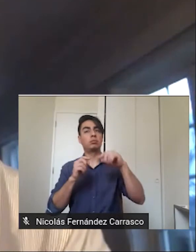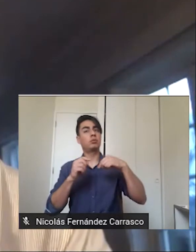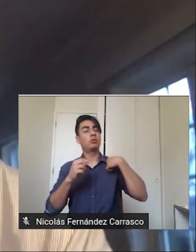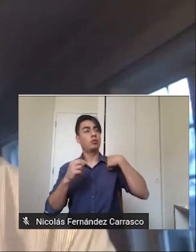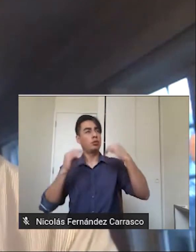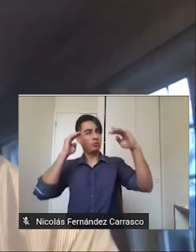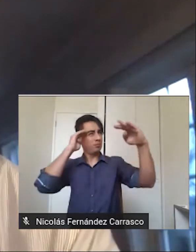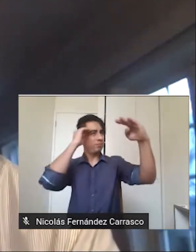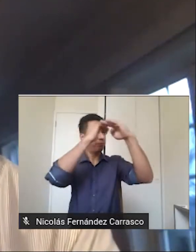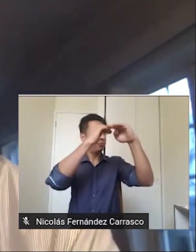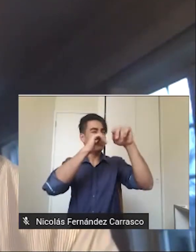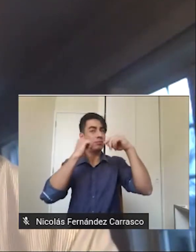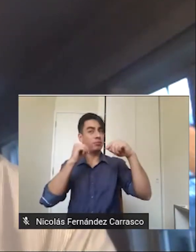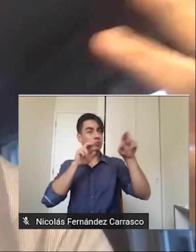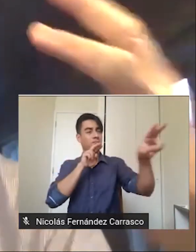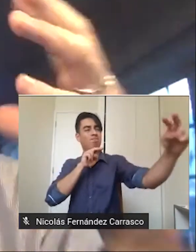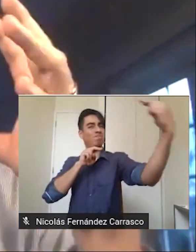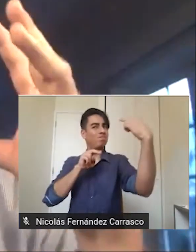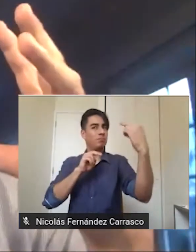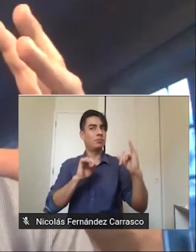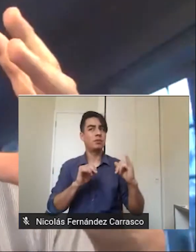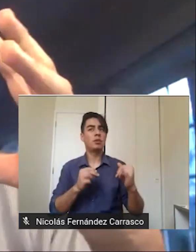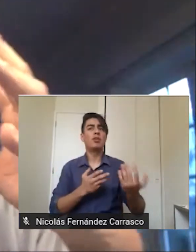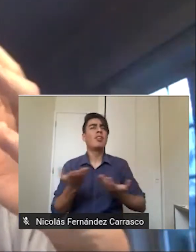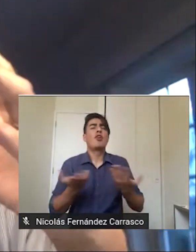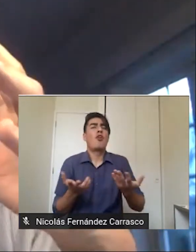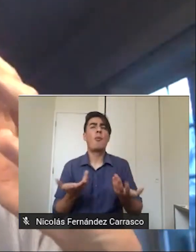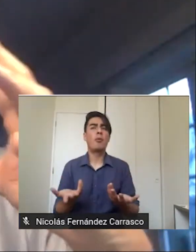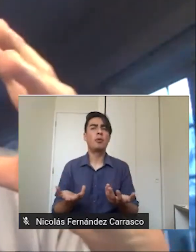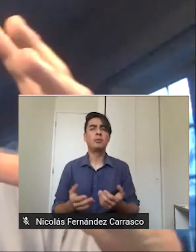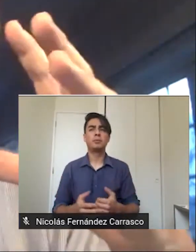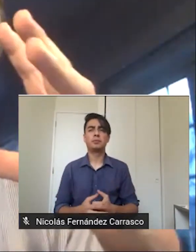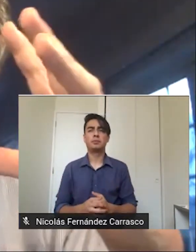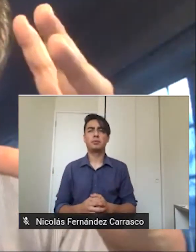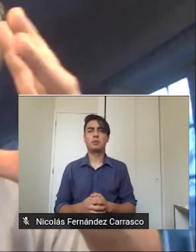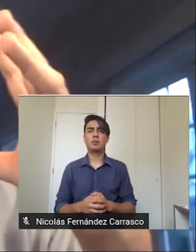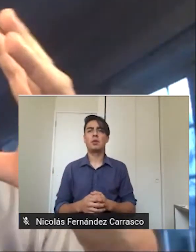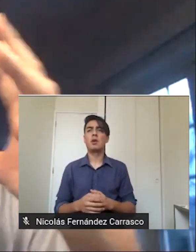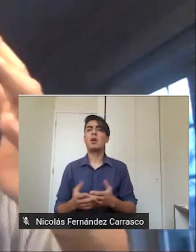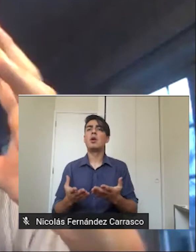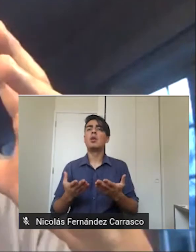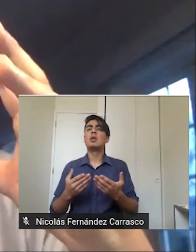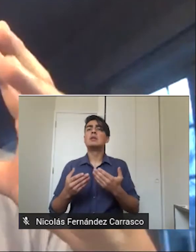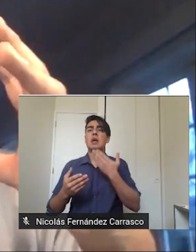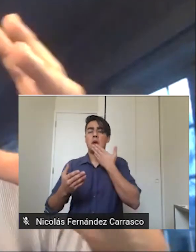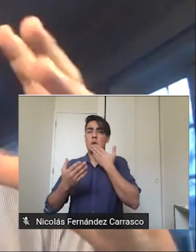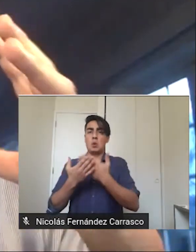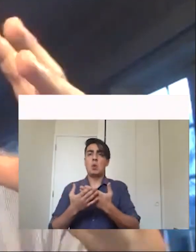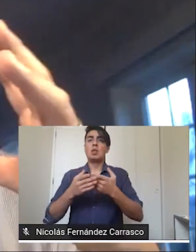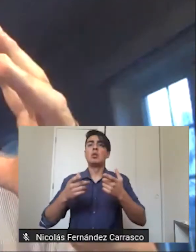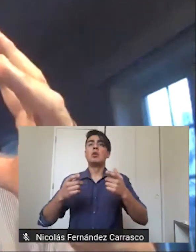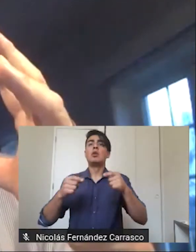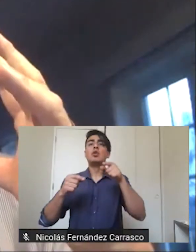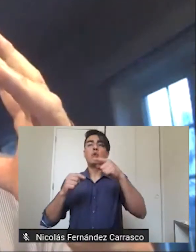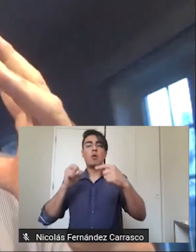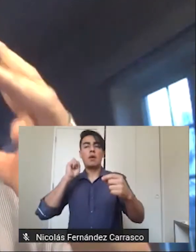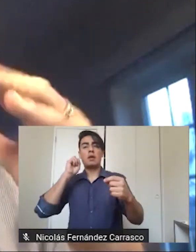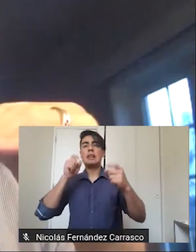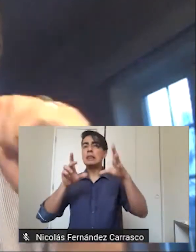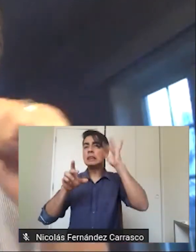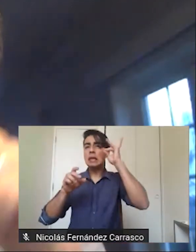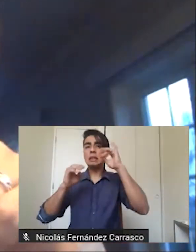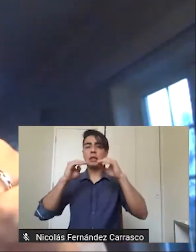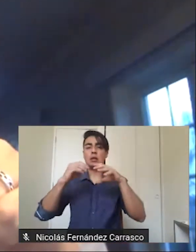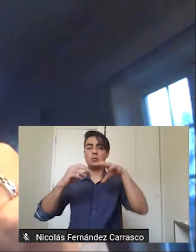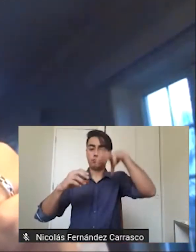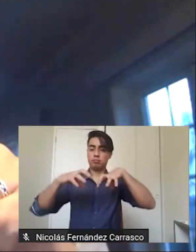cómo fue que sucedieron las cosas. Cuando se tiene la visión de ambos lados de la fractura,